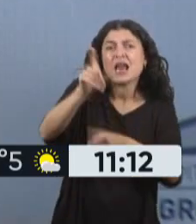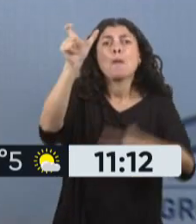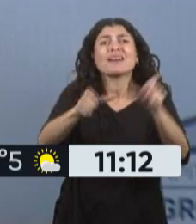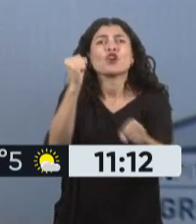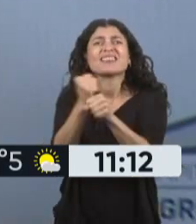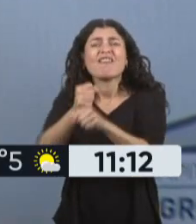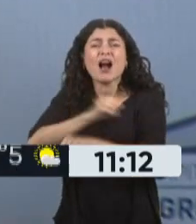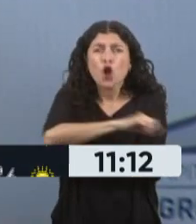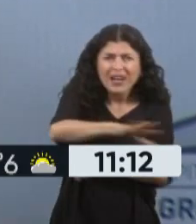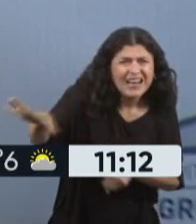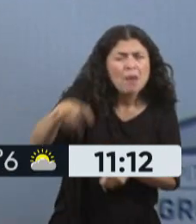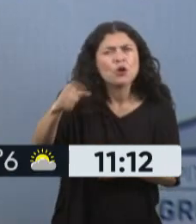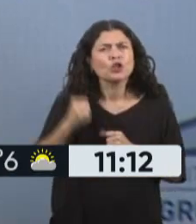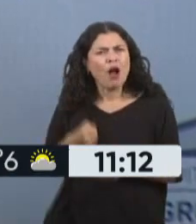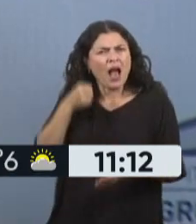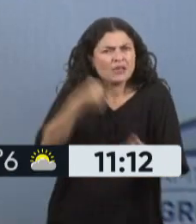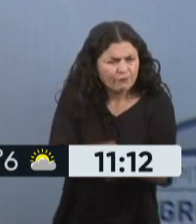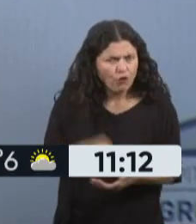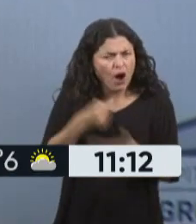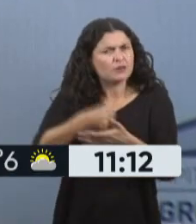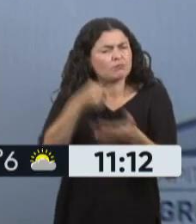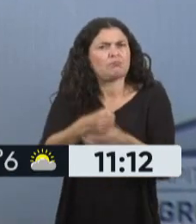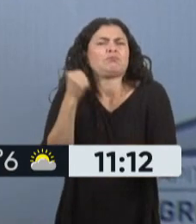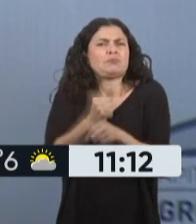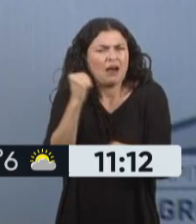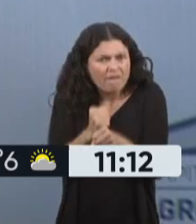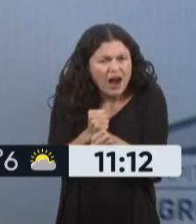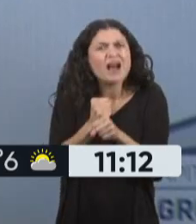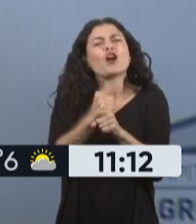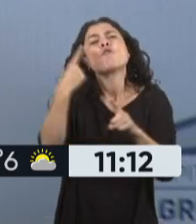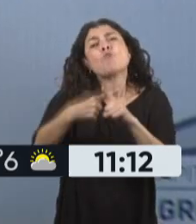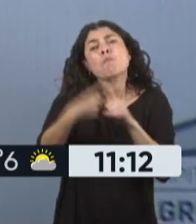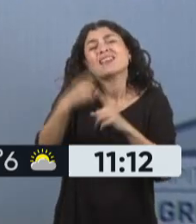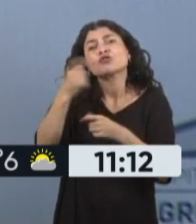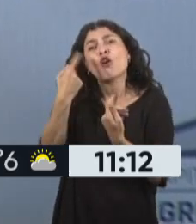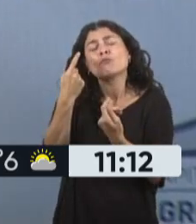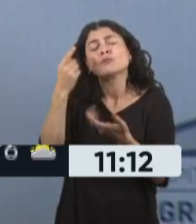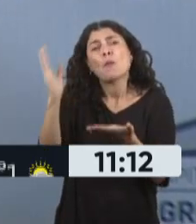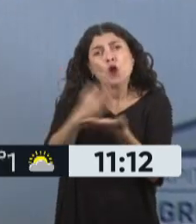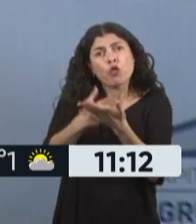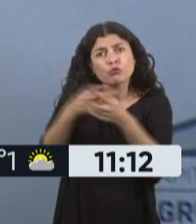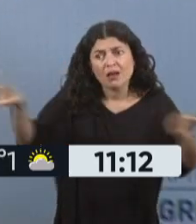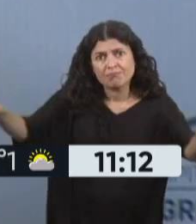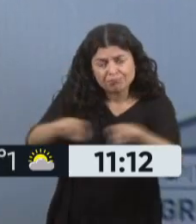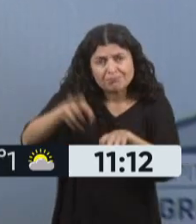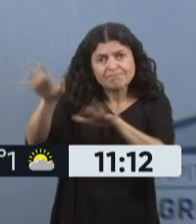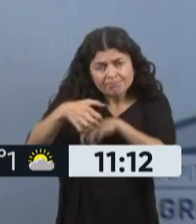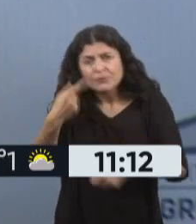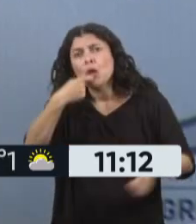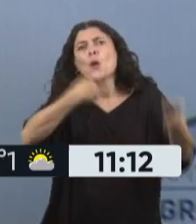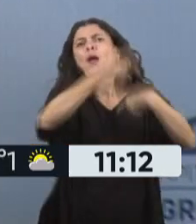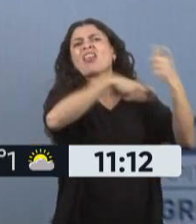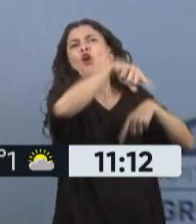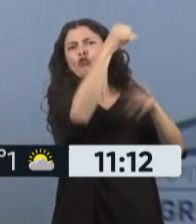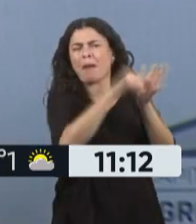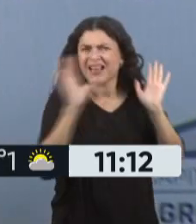del carro. Eran las épocas del modelo agroexportador, un término que fue transformándose en peyorativo a medida que el país se fue hundiendo